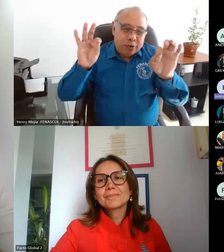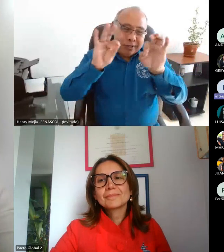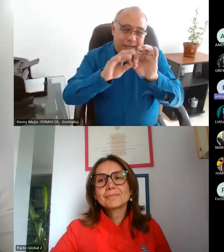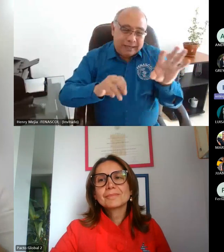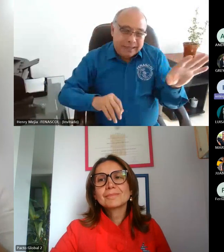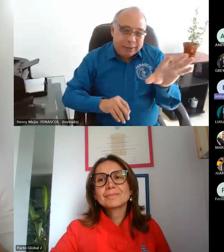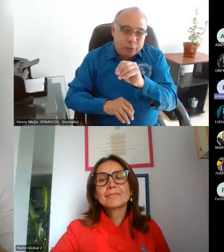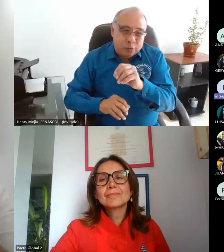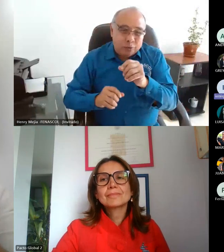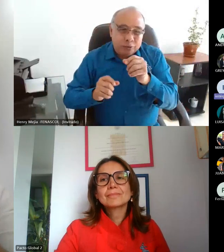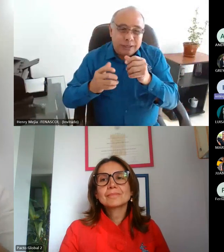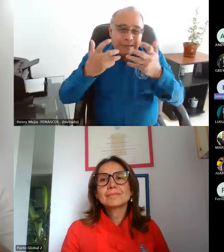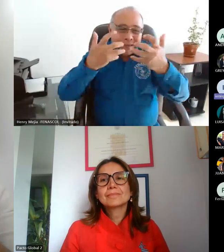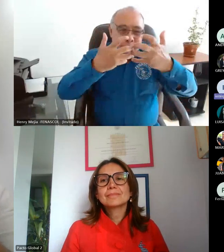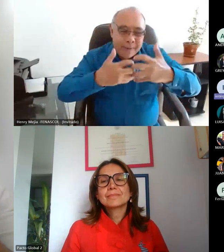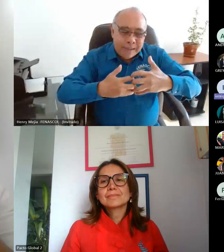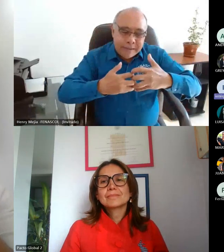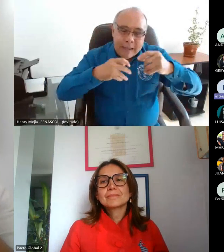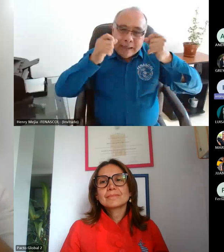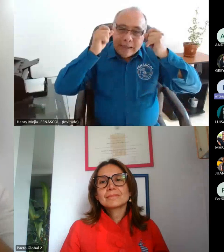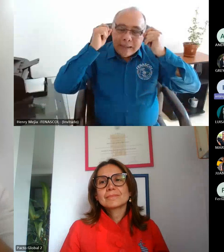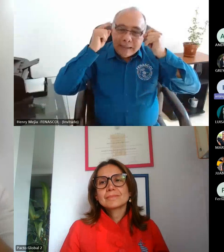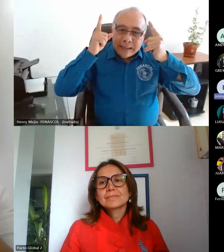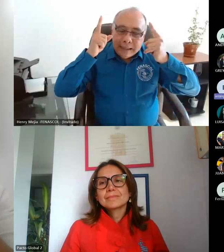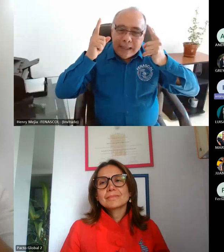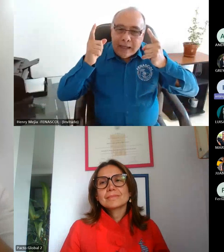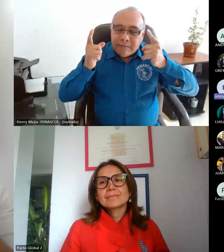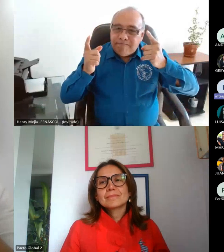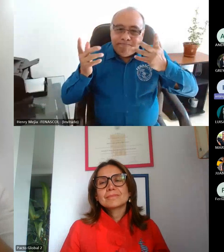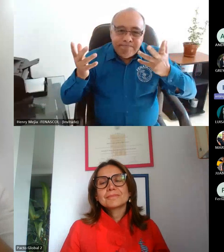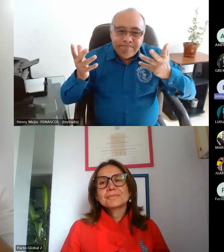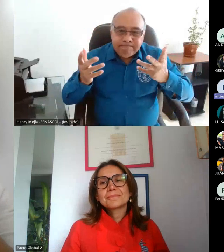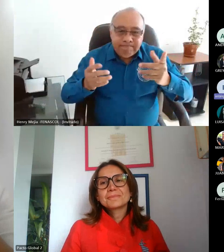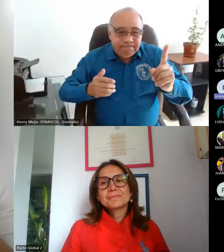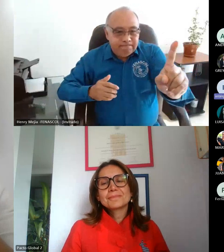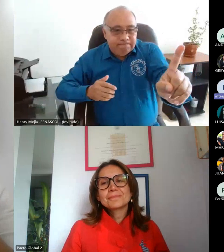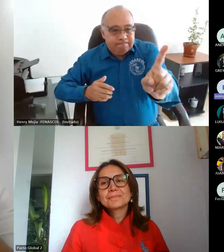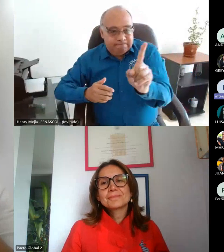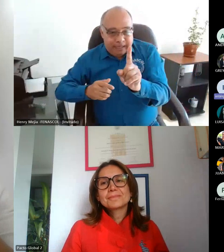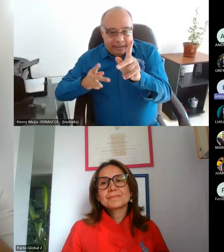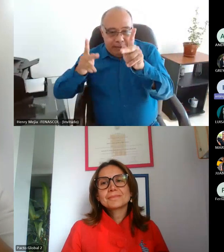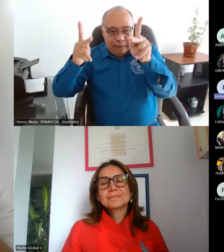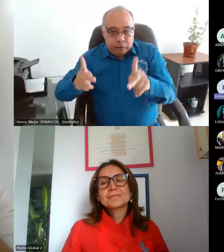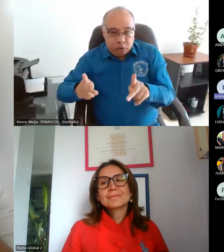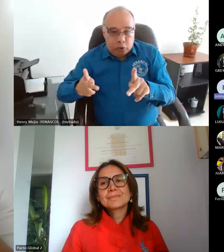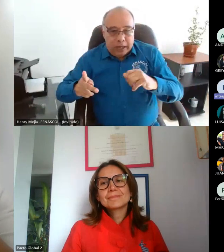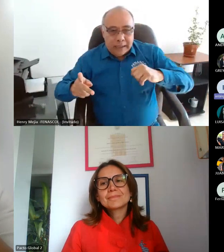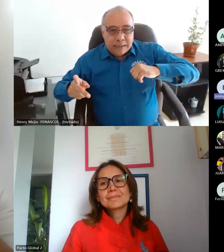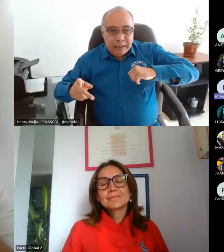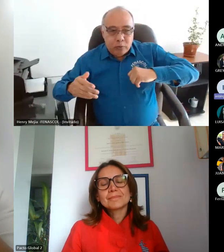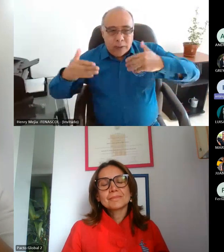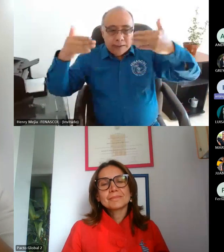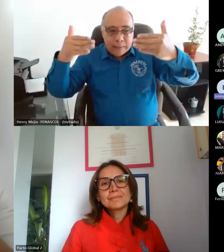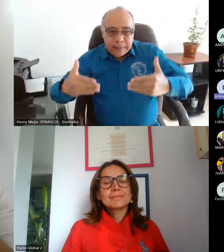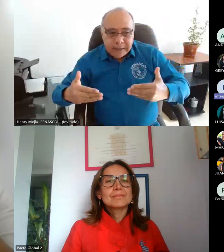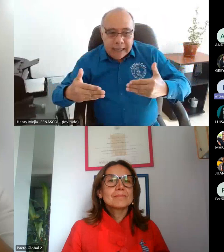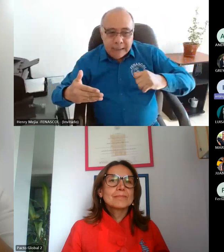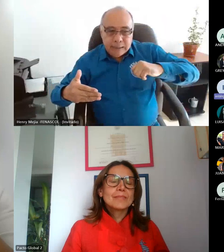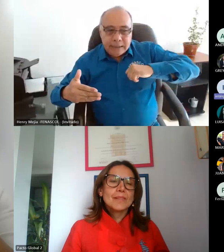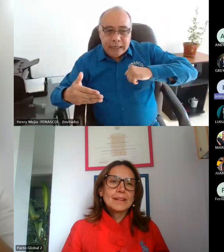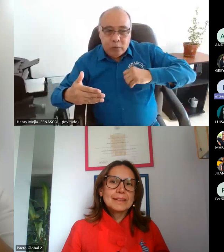seamos menos que otros sí es importante que las empresas que todo su personal entienda que cuando